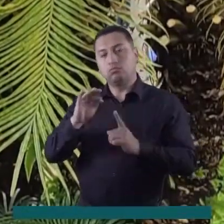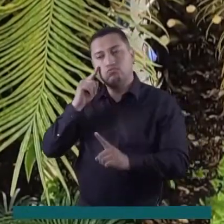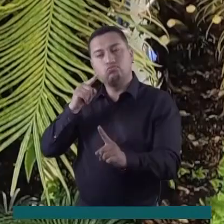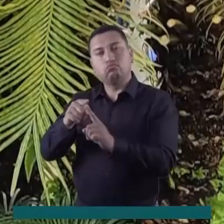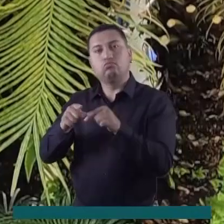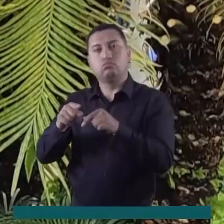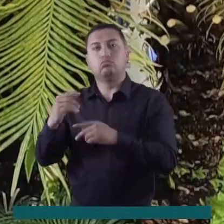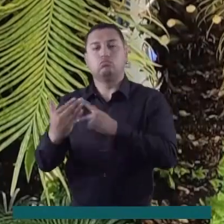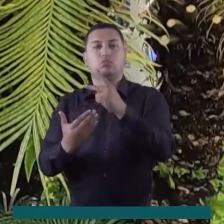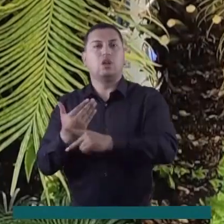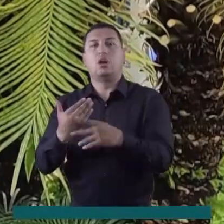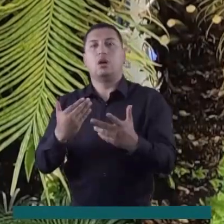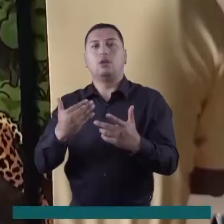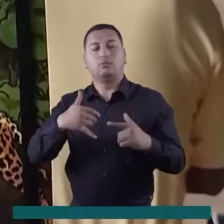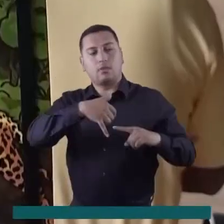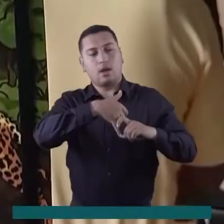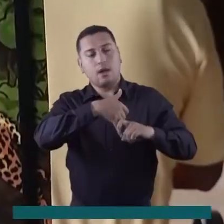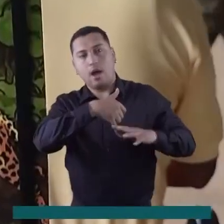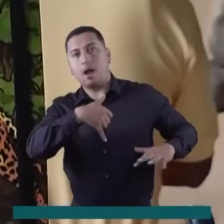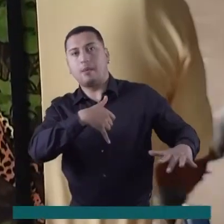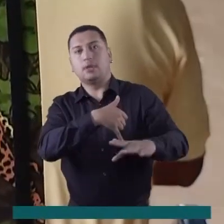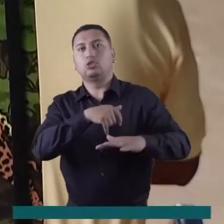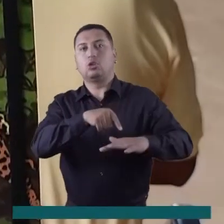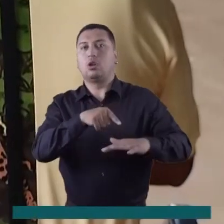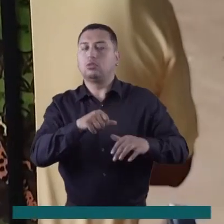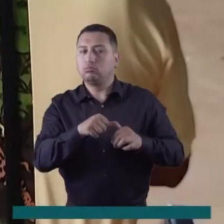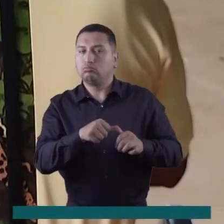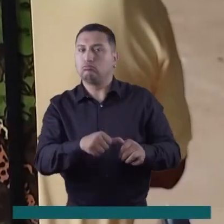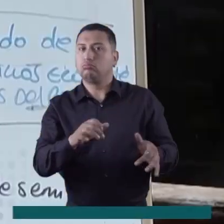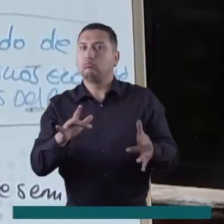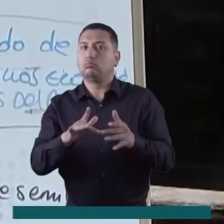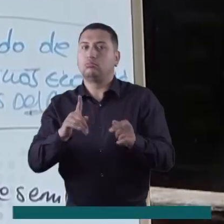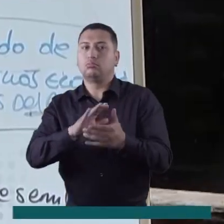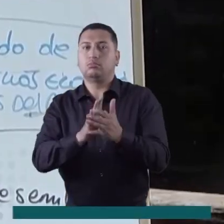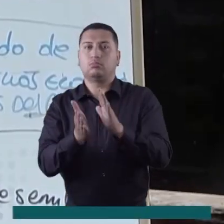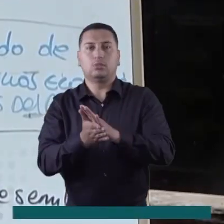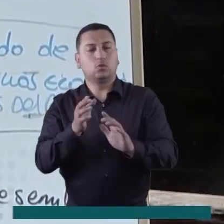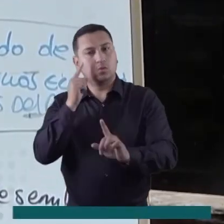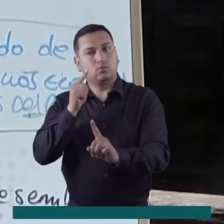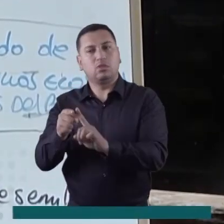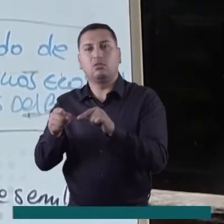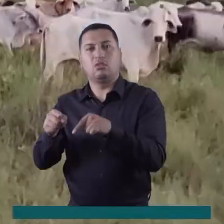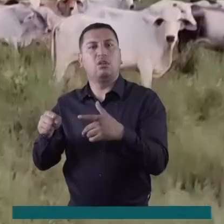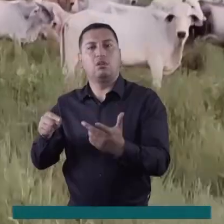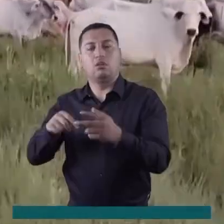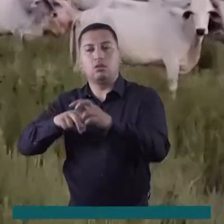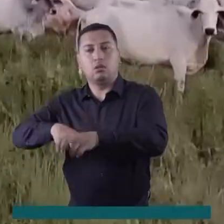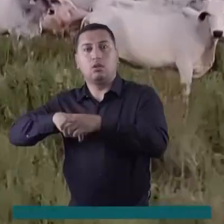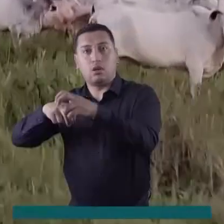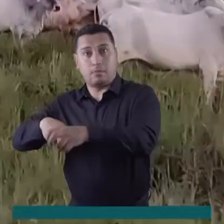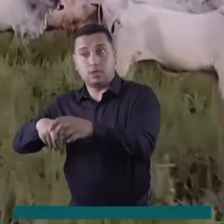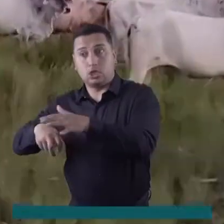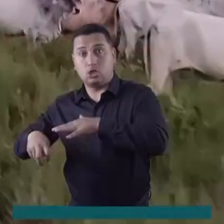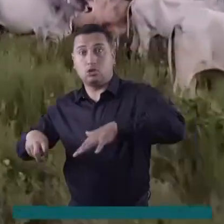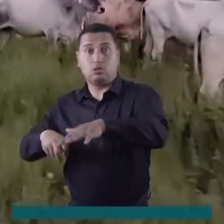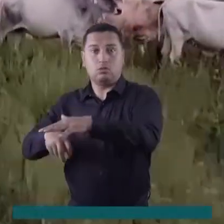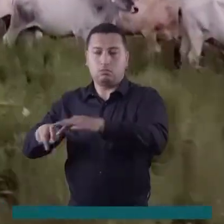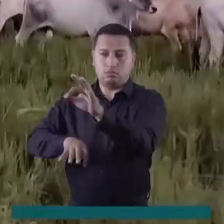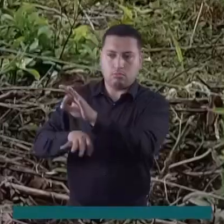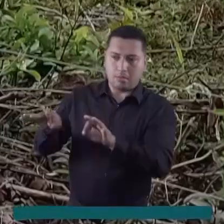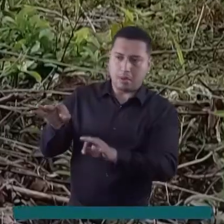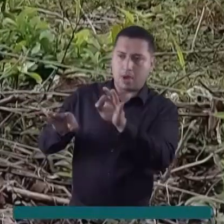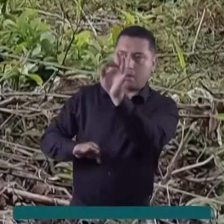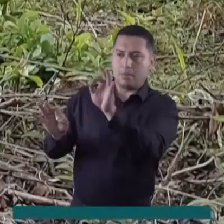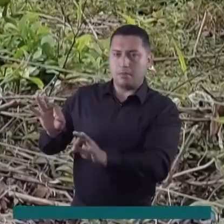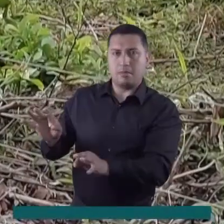amazonía sostenible para la paz la apuesta consiste en inculcar una educación ambiental y promotorías campesinas que consisten en reorganizar las fincas